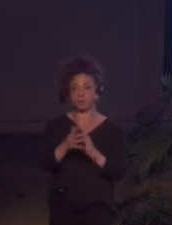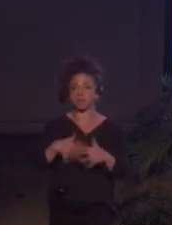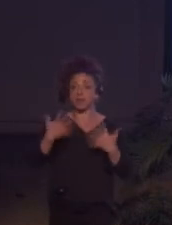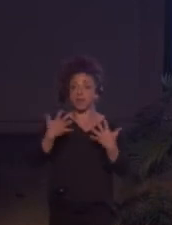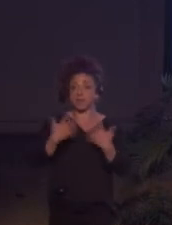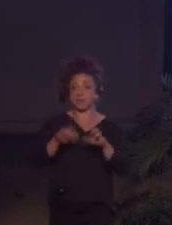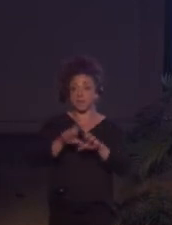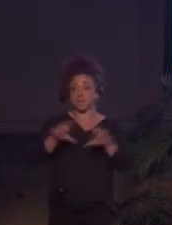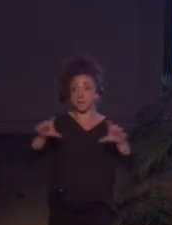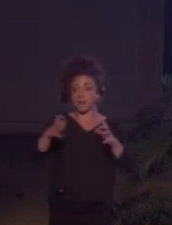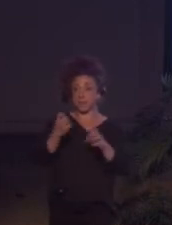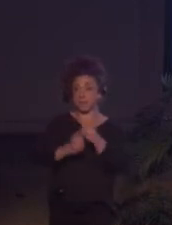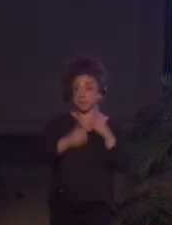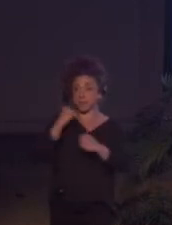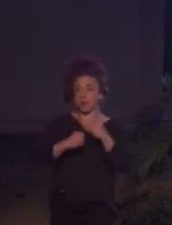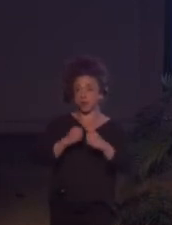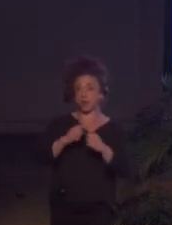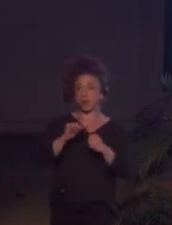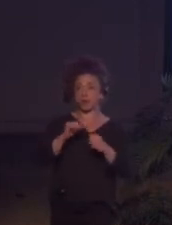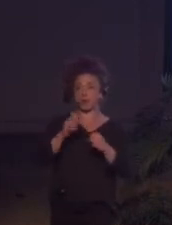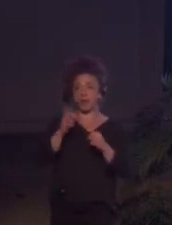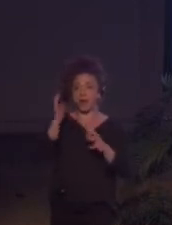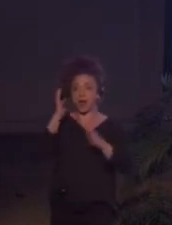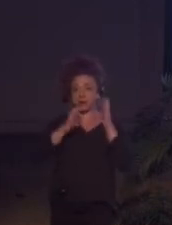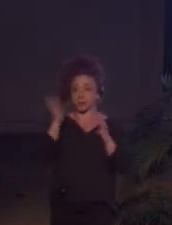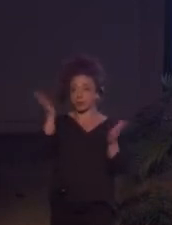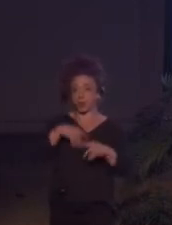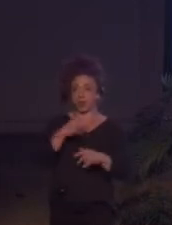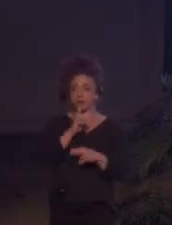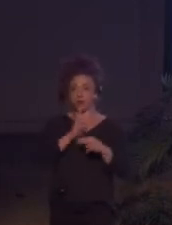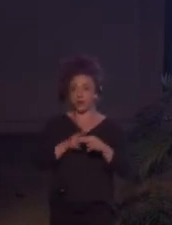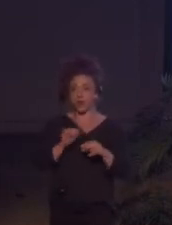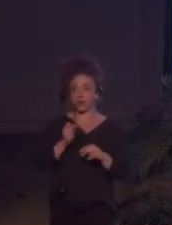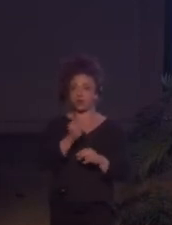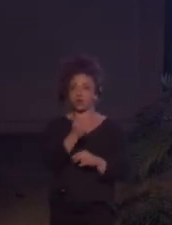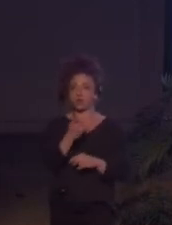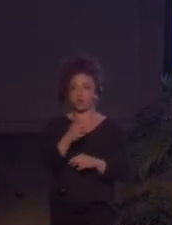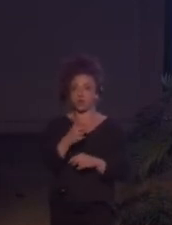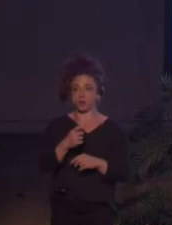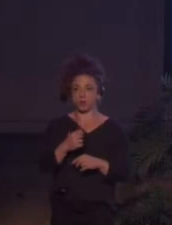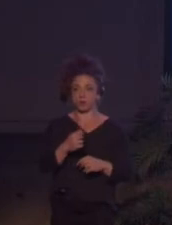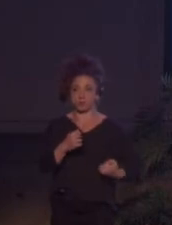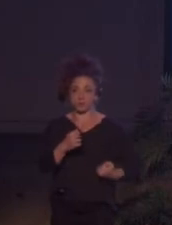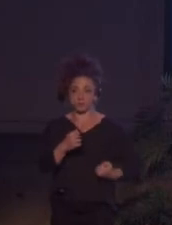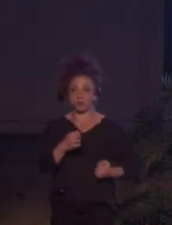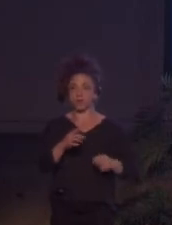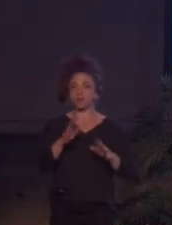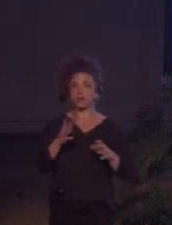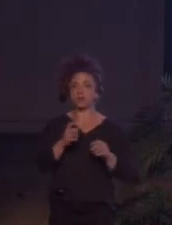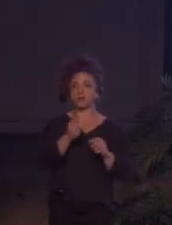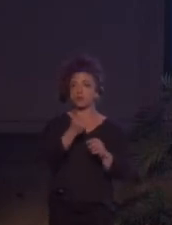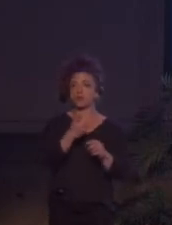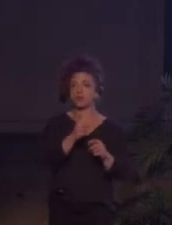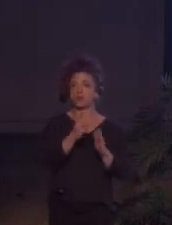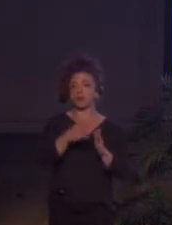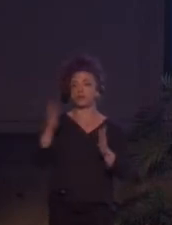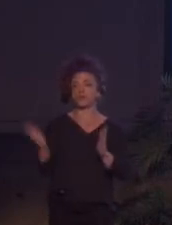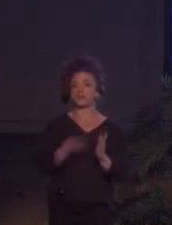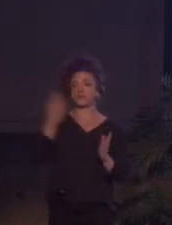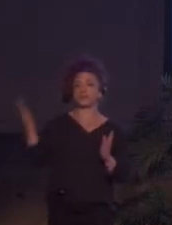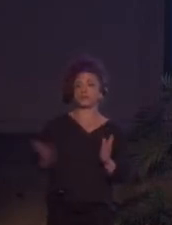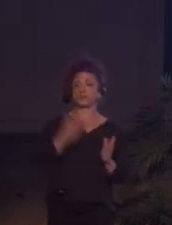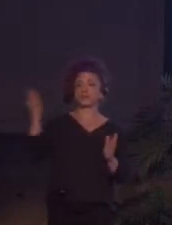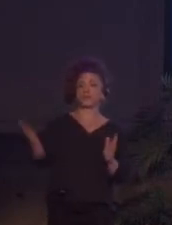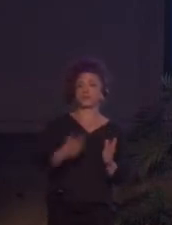macromatadero hay un mogollón de números, ¿no?, a los que están asesinando. Entonces, en un entorno así, yo lo donde